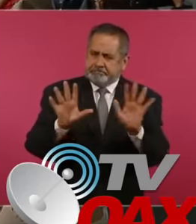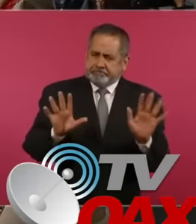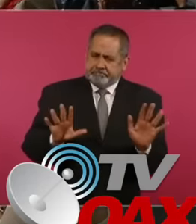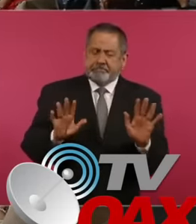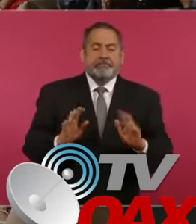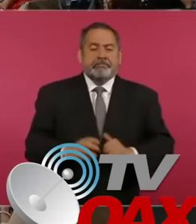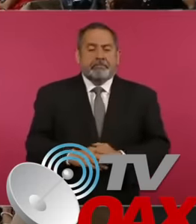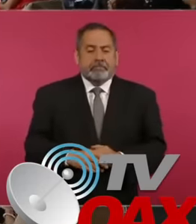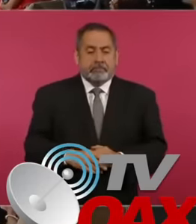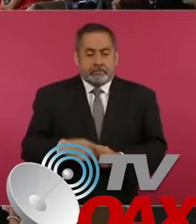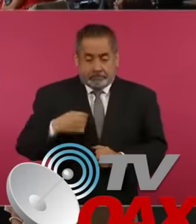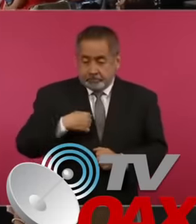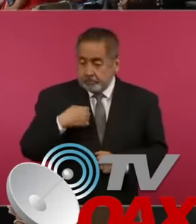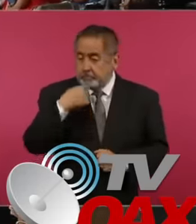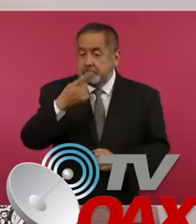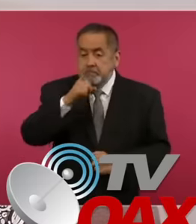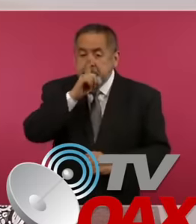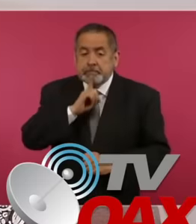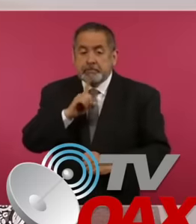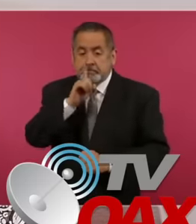yo no digo mentiras.